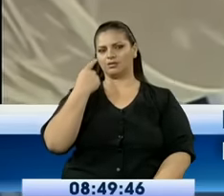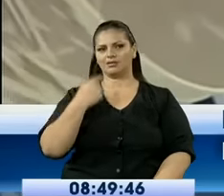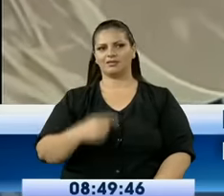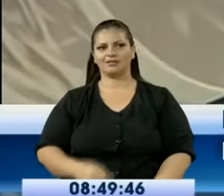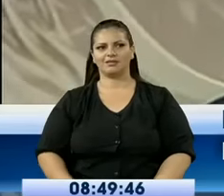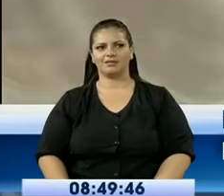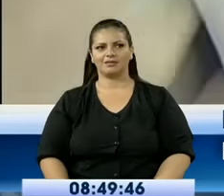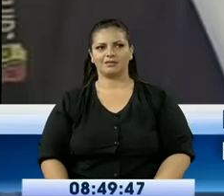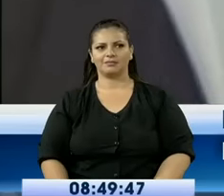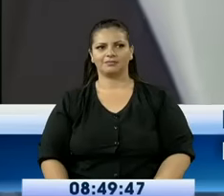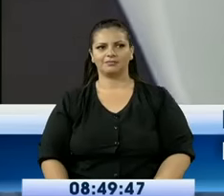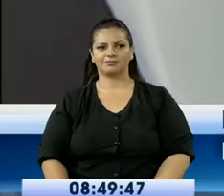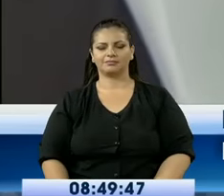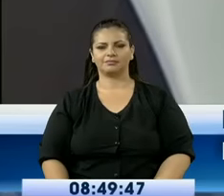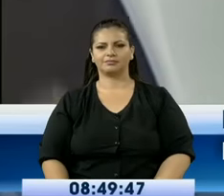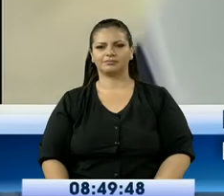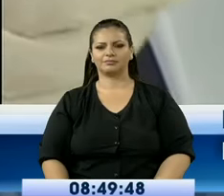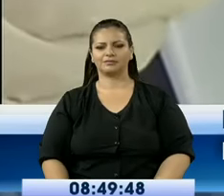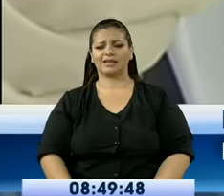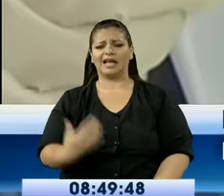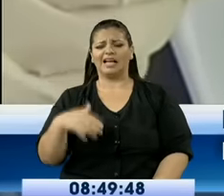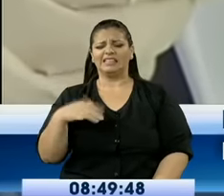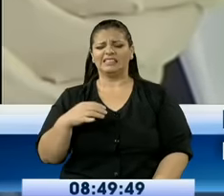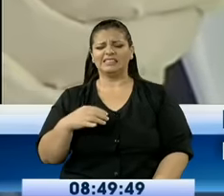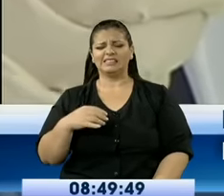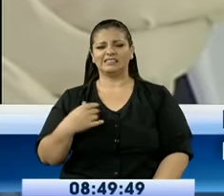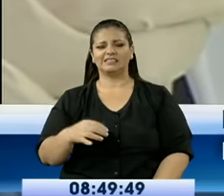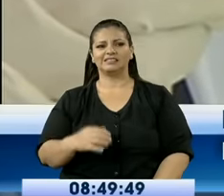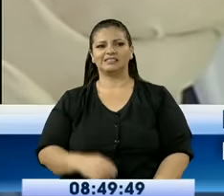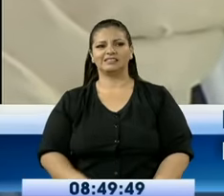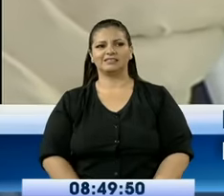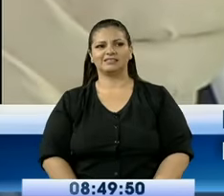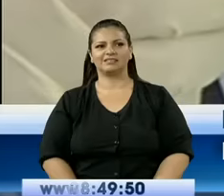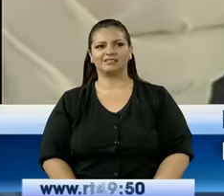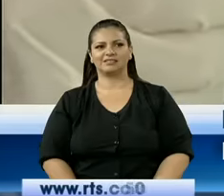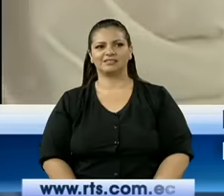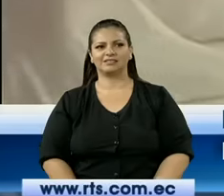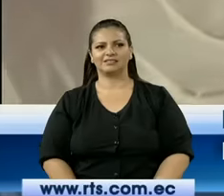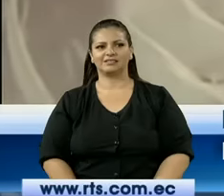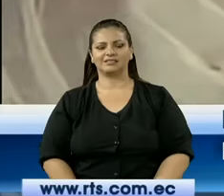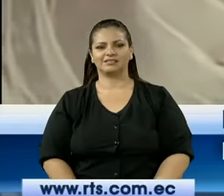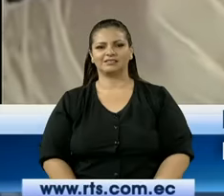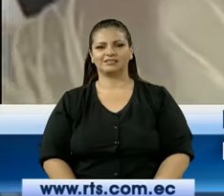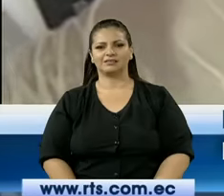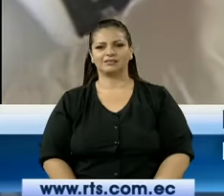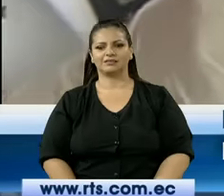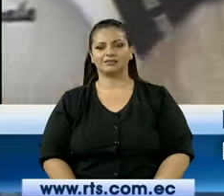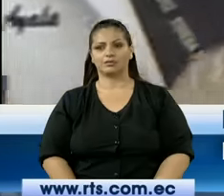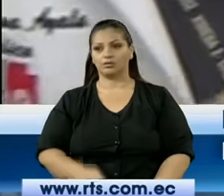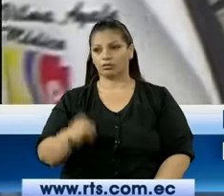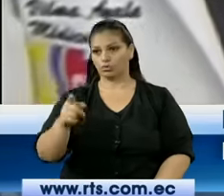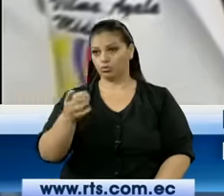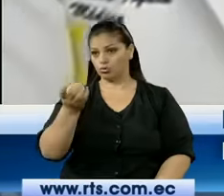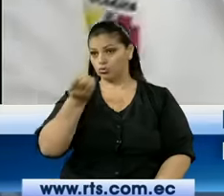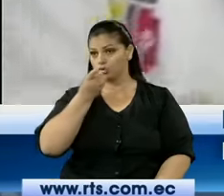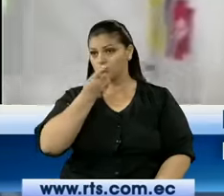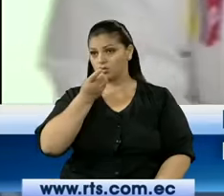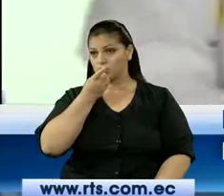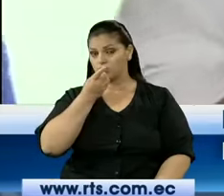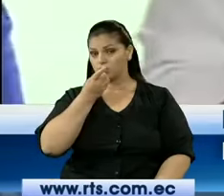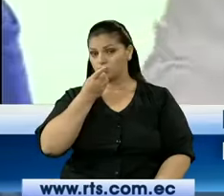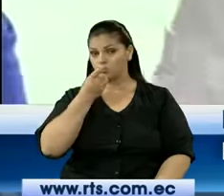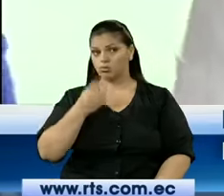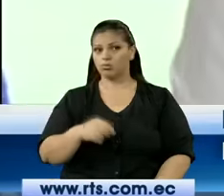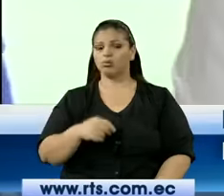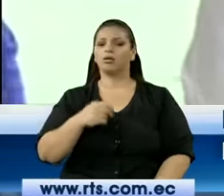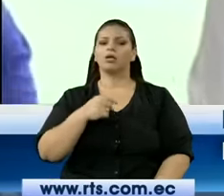Lo que pasa es que la glucosa aumenta comido un poquito. ¿Qué decía? Que la glucosa aumenta comido un poquito, ¿no? Bueno, pero podemos ver un por